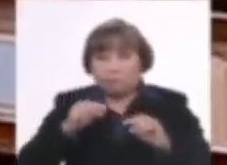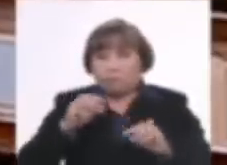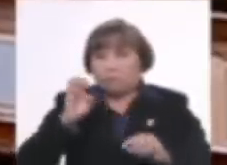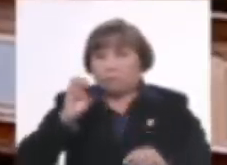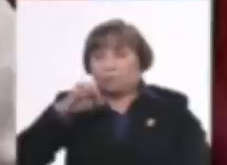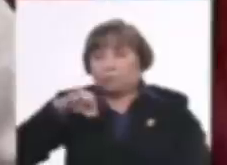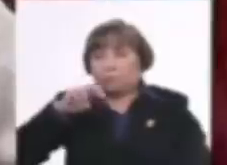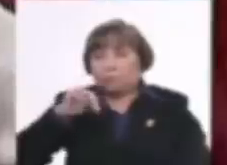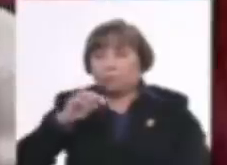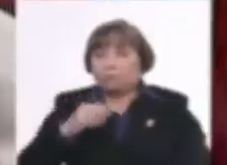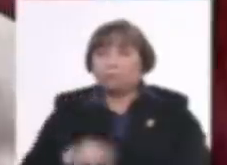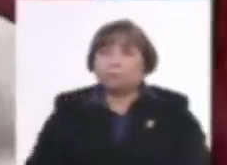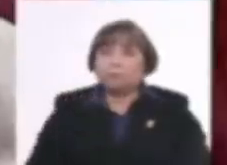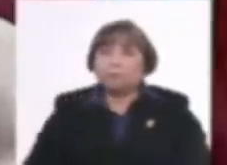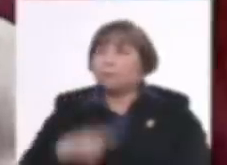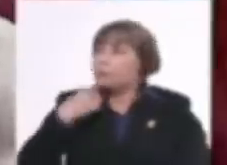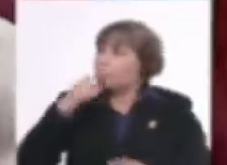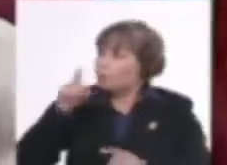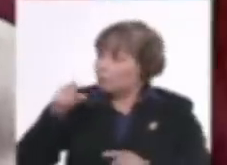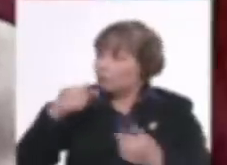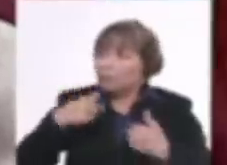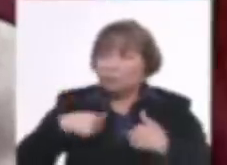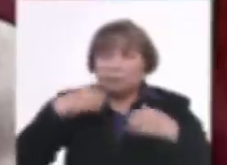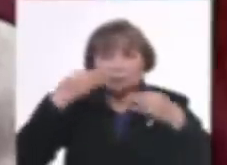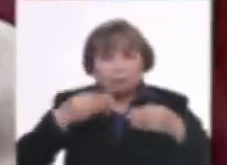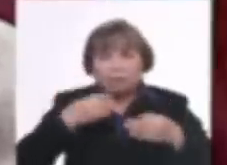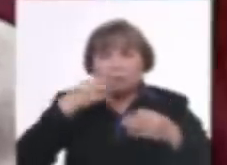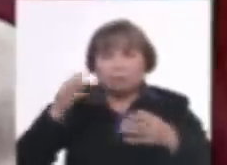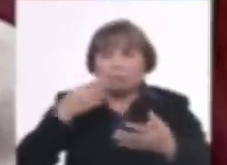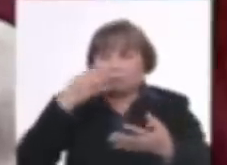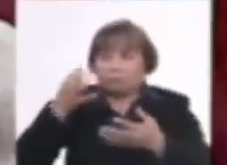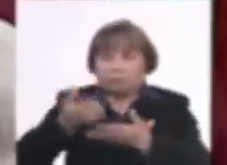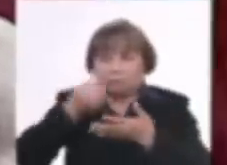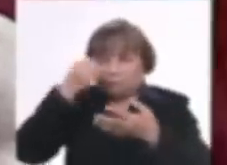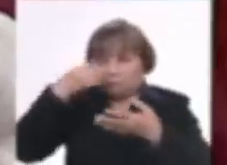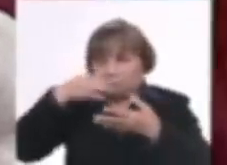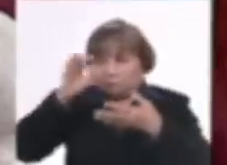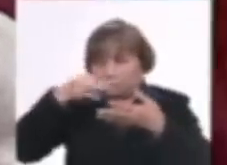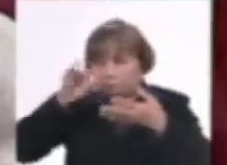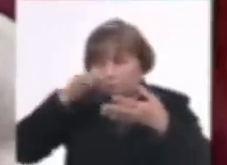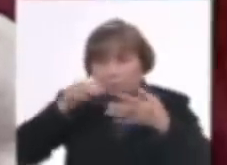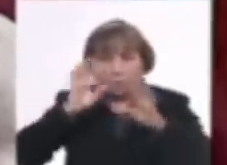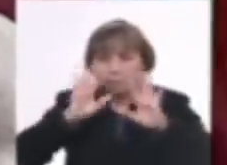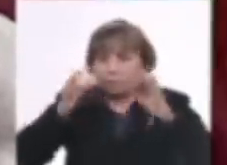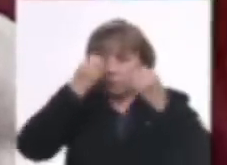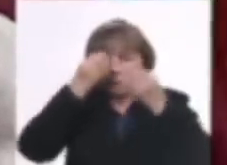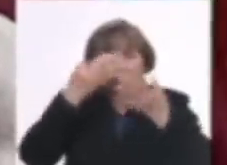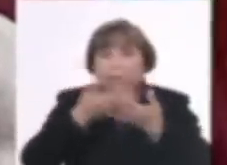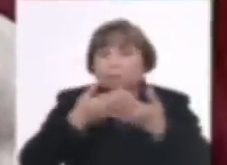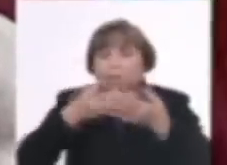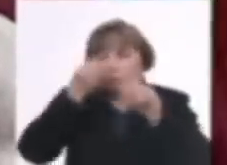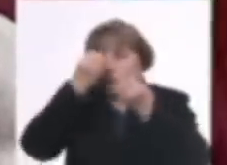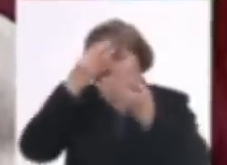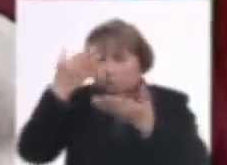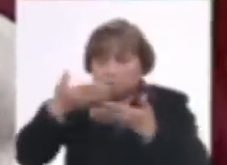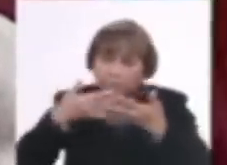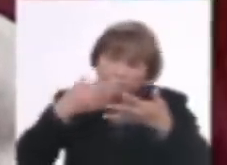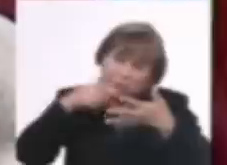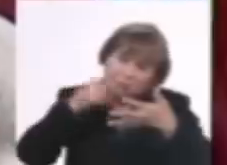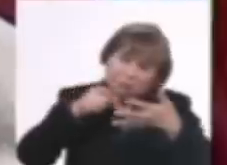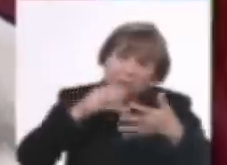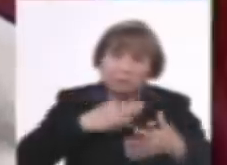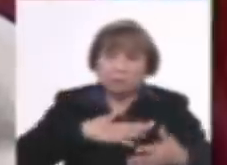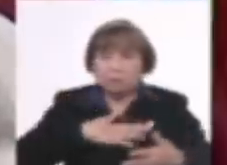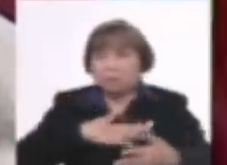Espino? Lo que yo me dirigí a hacer es levantar información. Nada más, recoger la información como es de